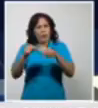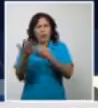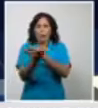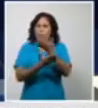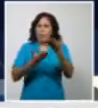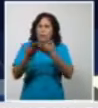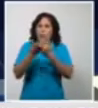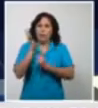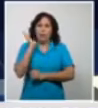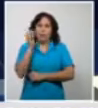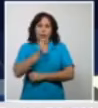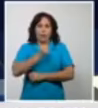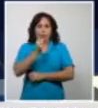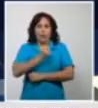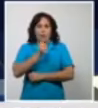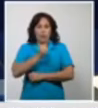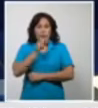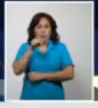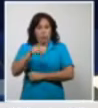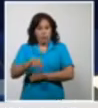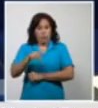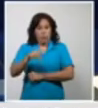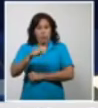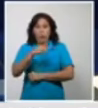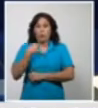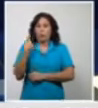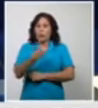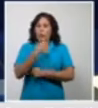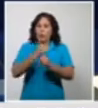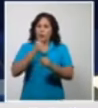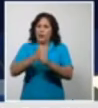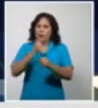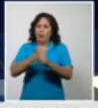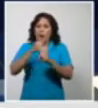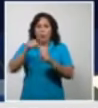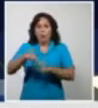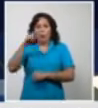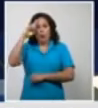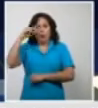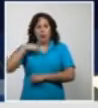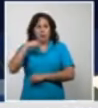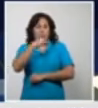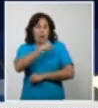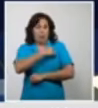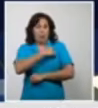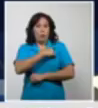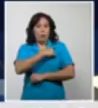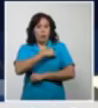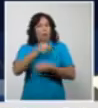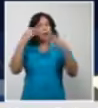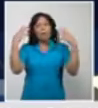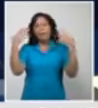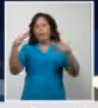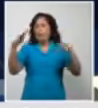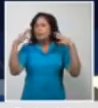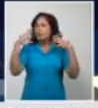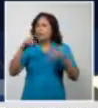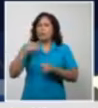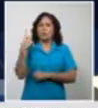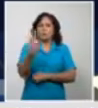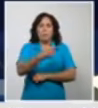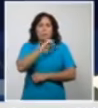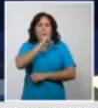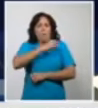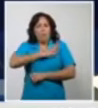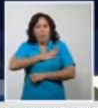compañeros, todos los que trabajamos en el área de la salud. Una felicitación a todas nuestras madres, a